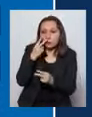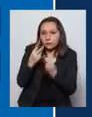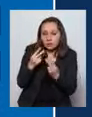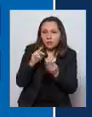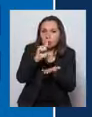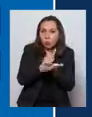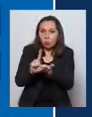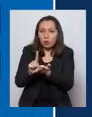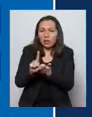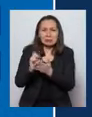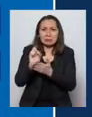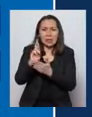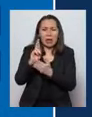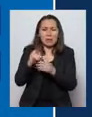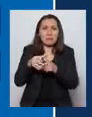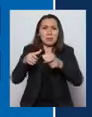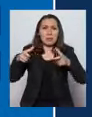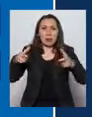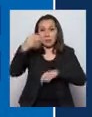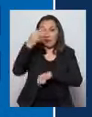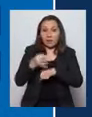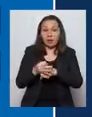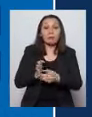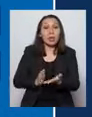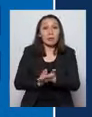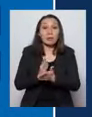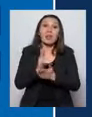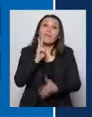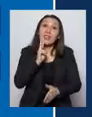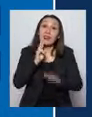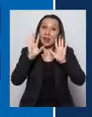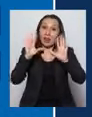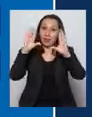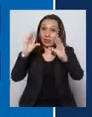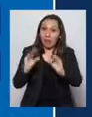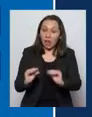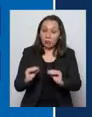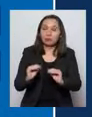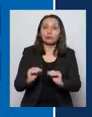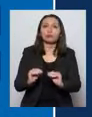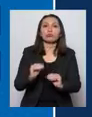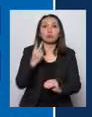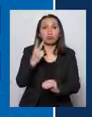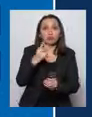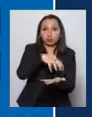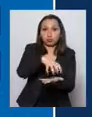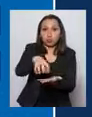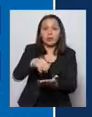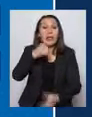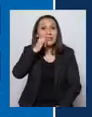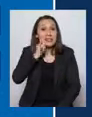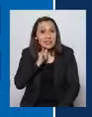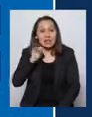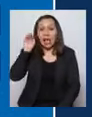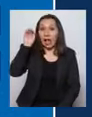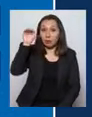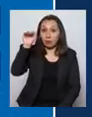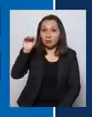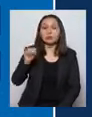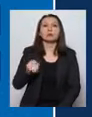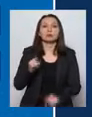ha empeorado es que a partir de este viernes a las 10 de la noche estas dos comunas iquique y altos